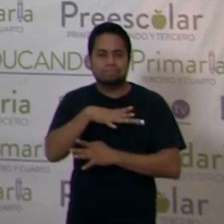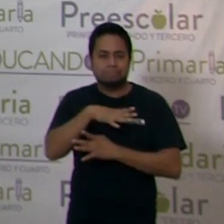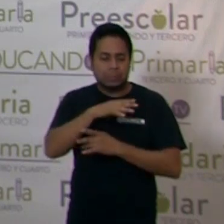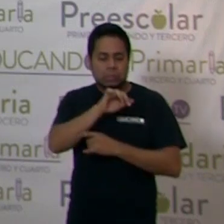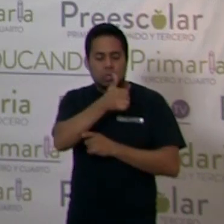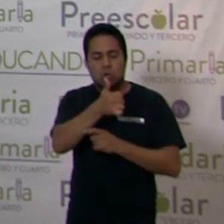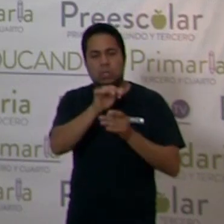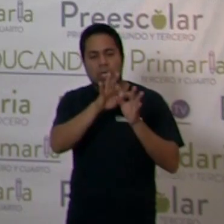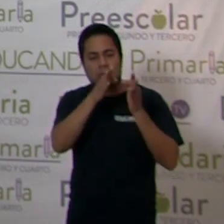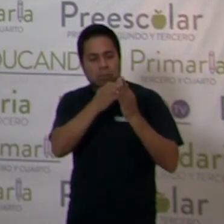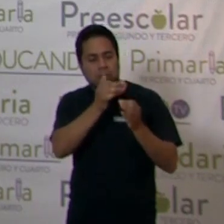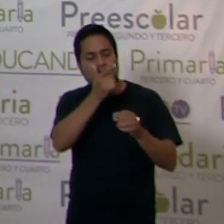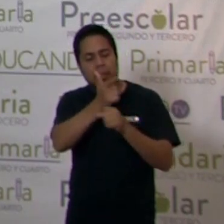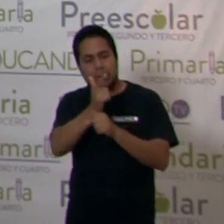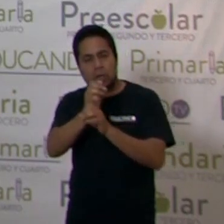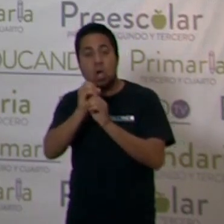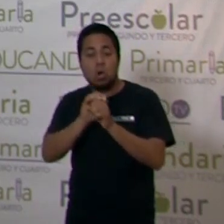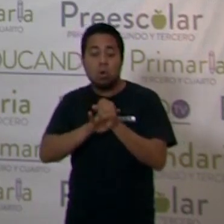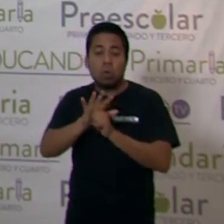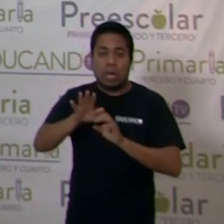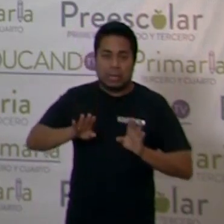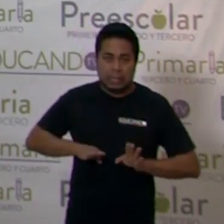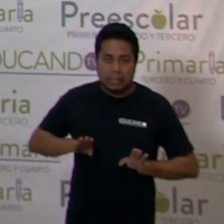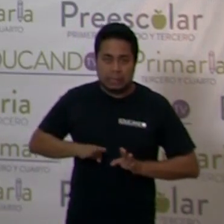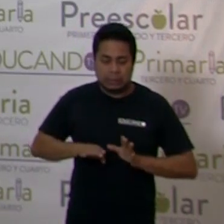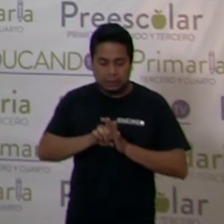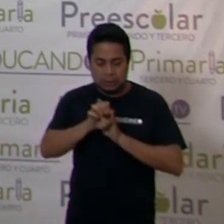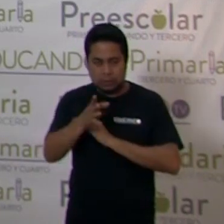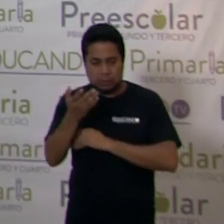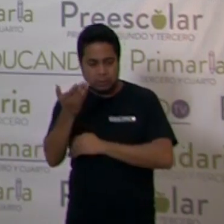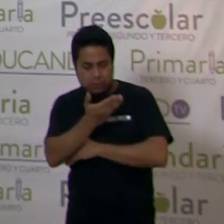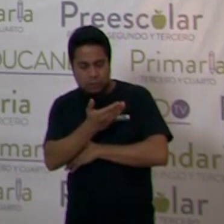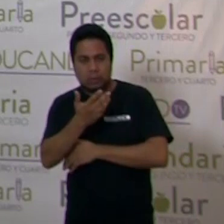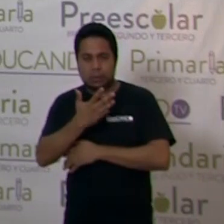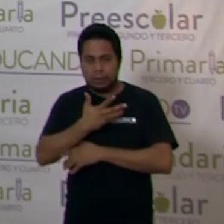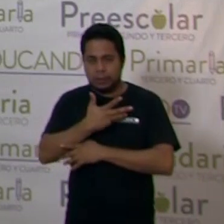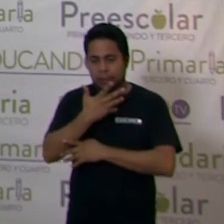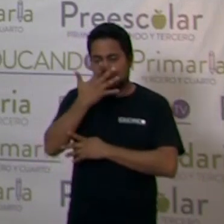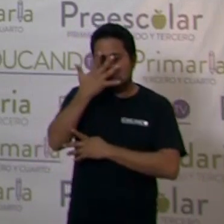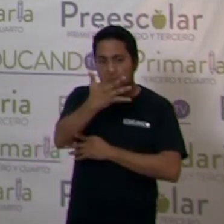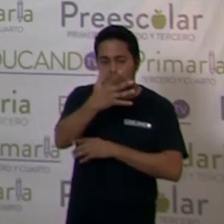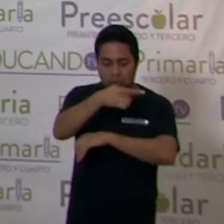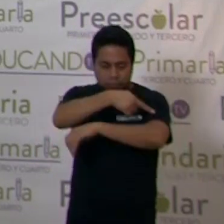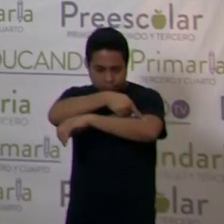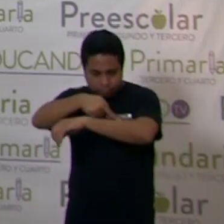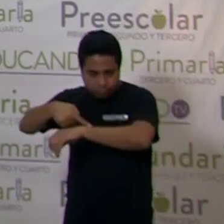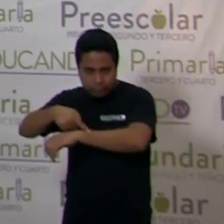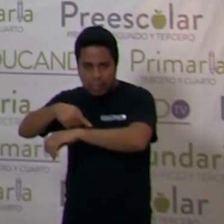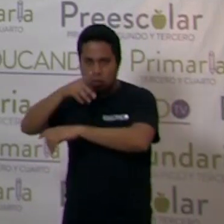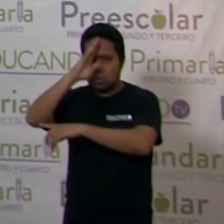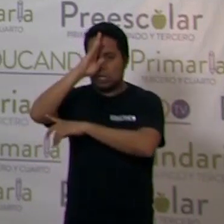las otras características el pentágono tiene cinco lados